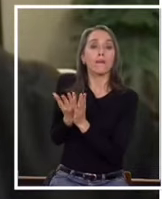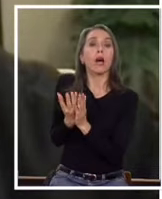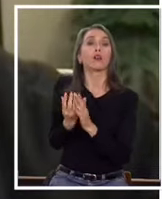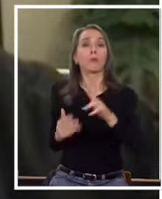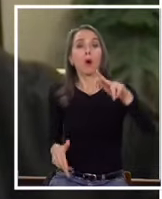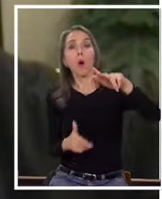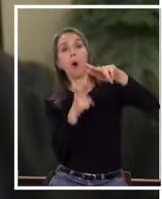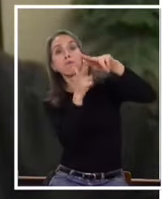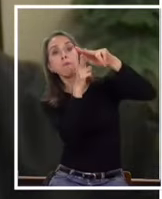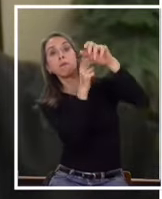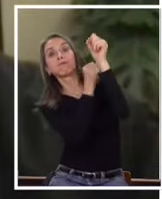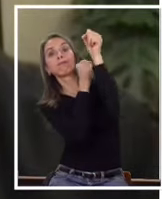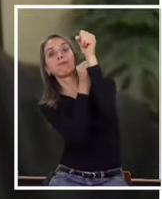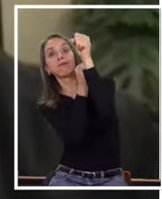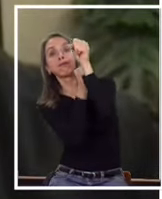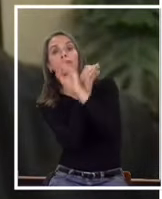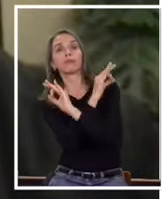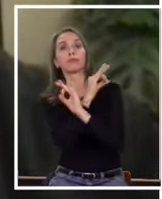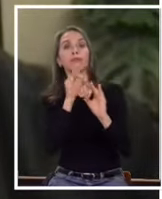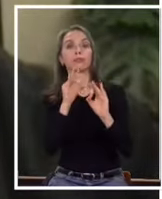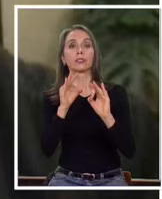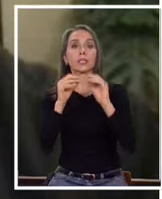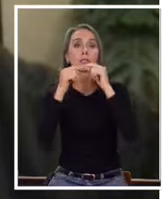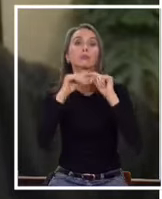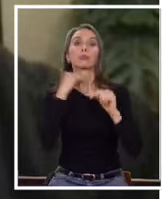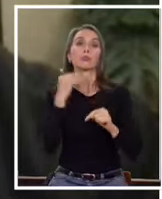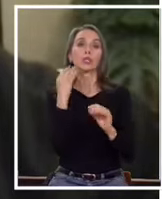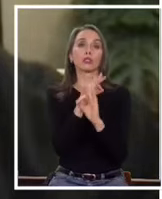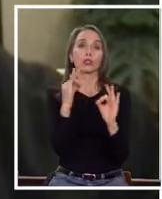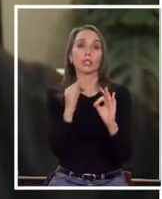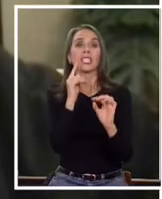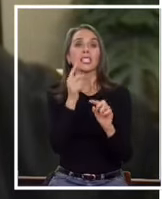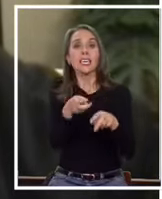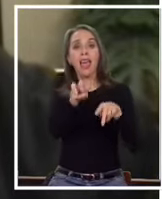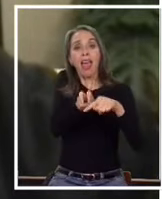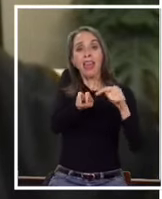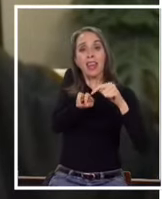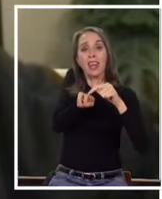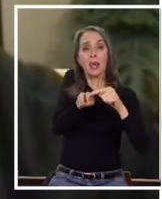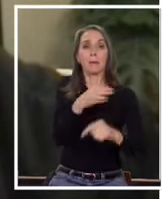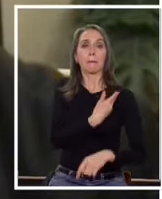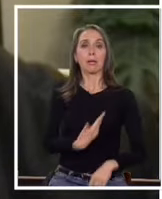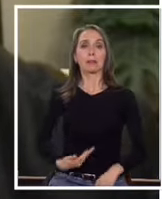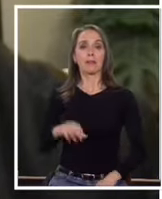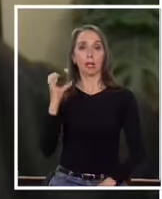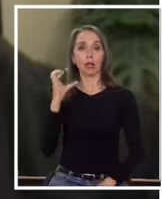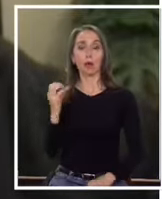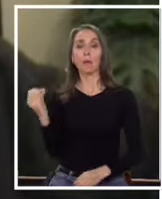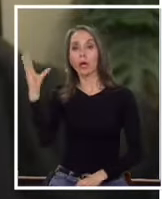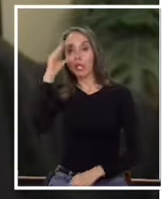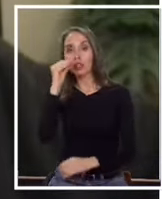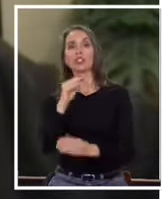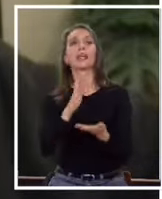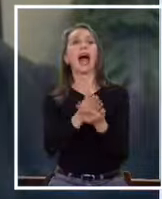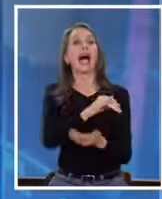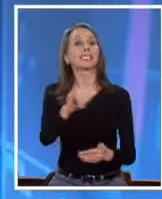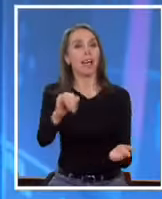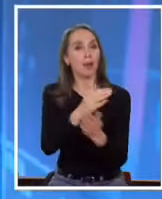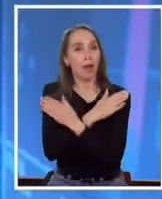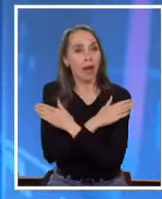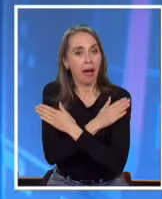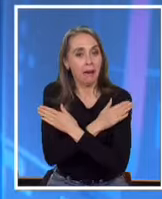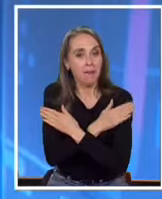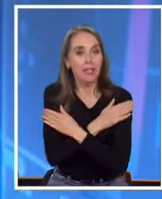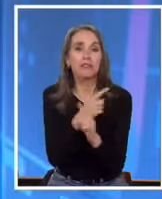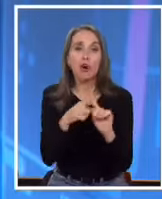atentado, afortunadamente sin resultados fatales en contra del presidente de Colombia. Buenas noches, muchas gracias. Hasta luego, un abrazo. Vamos